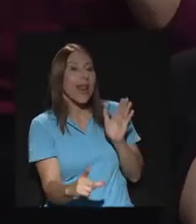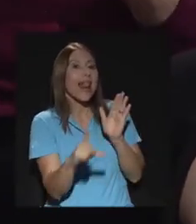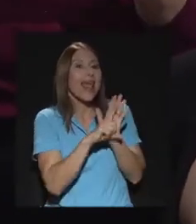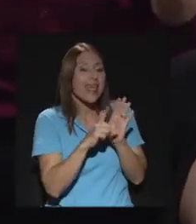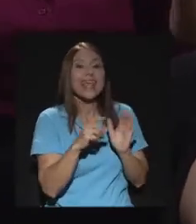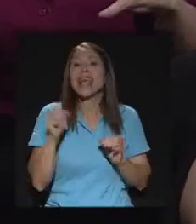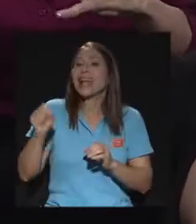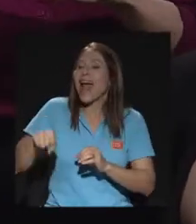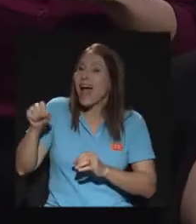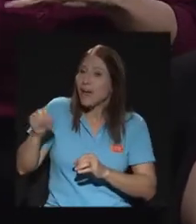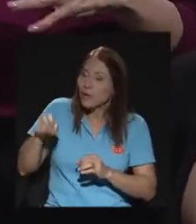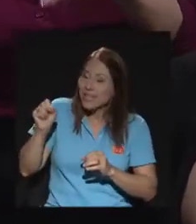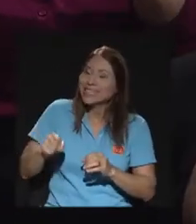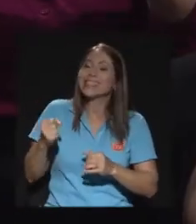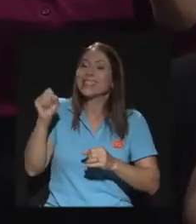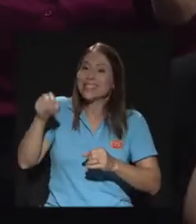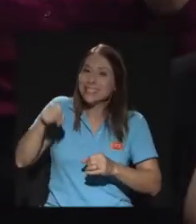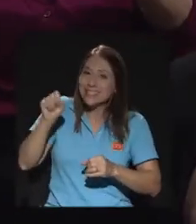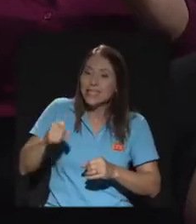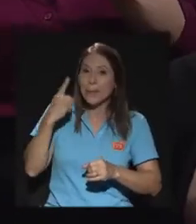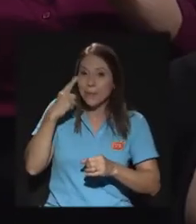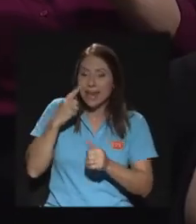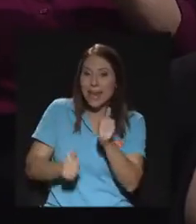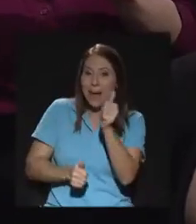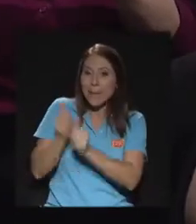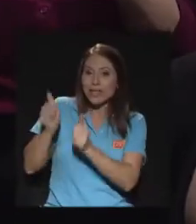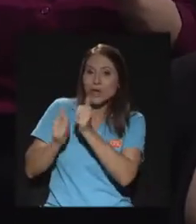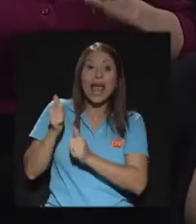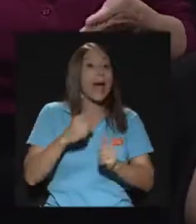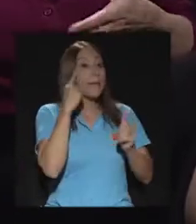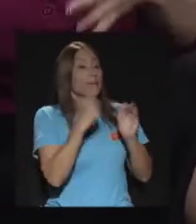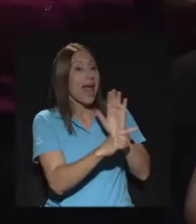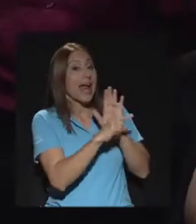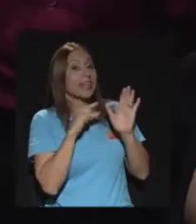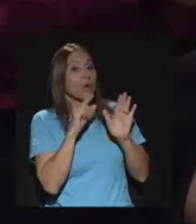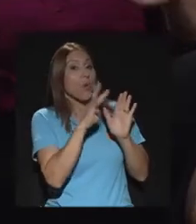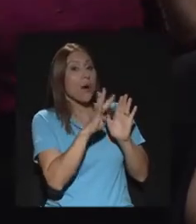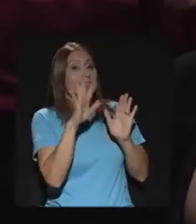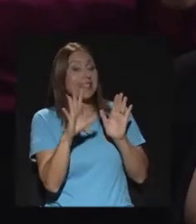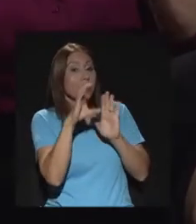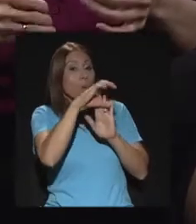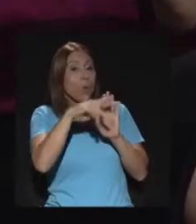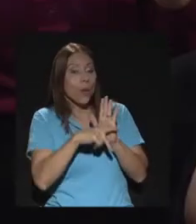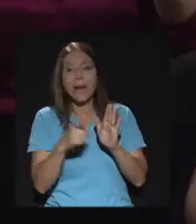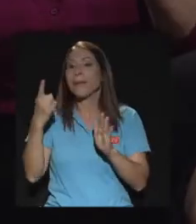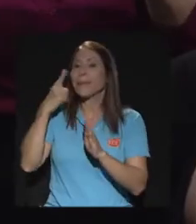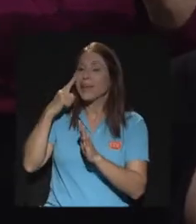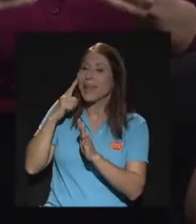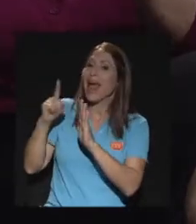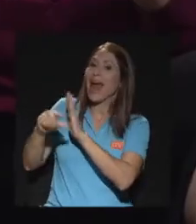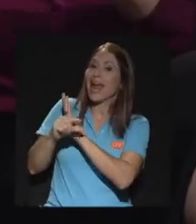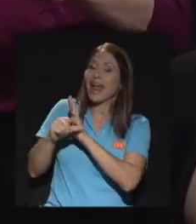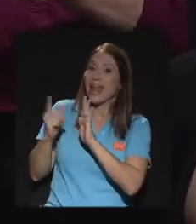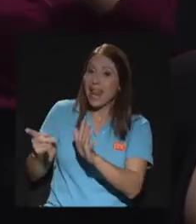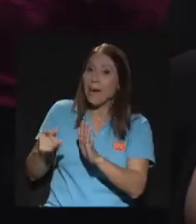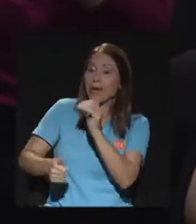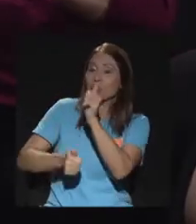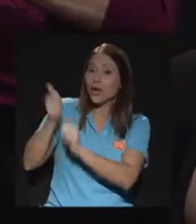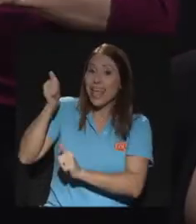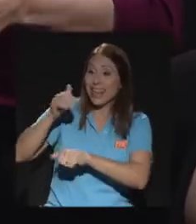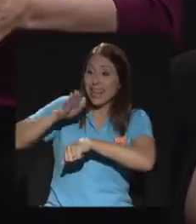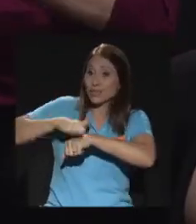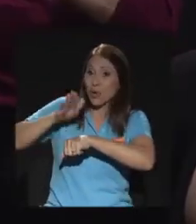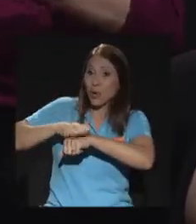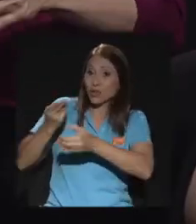y tienen un plazo. Mire, la mayoría de las concesiones, don Antonio, la mayoría de las concesiones en este país vencen en